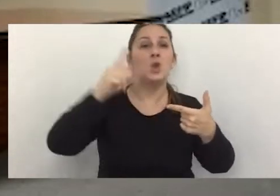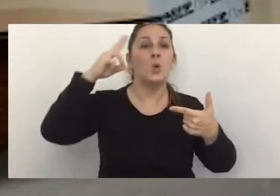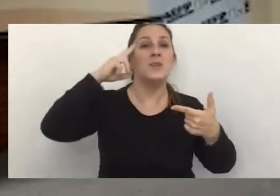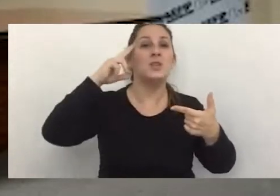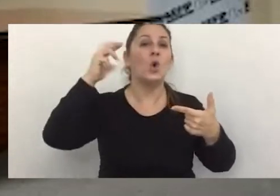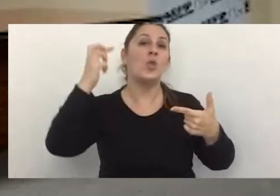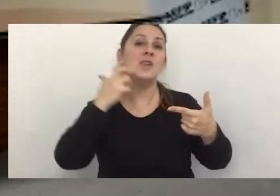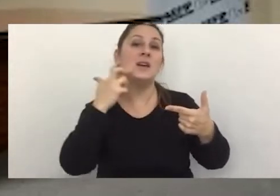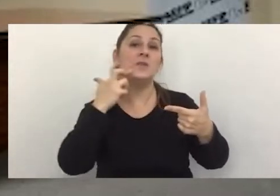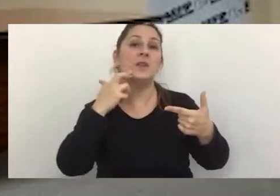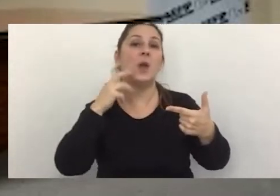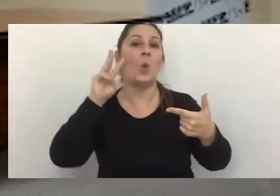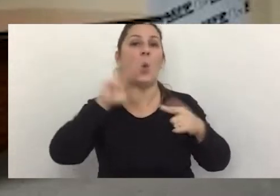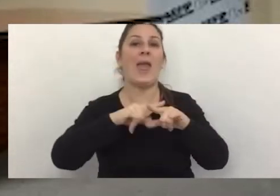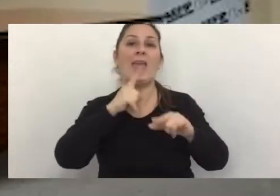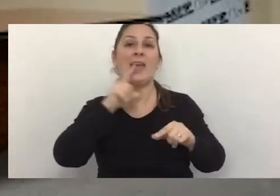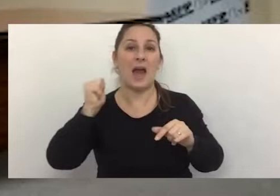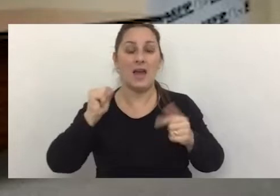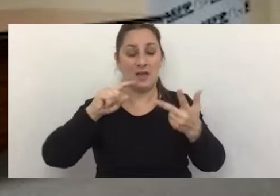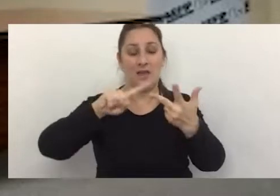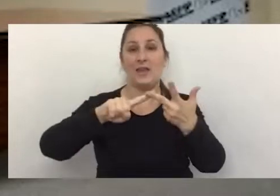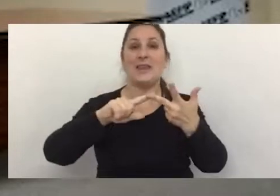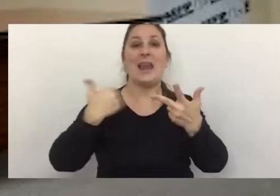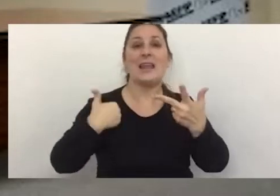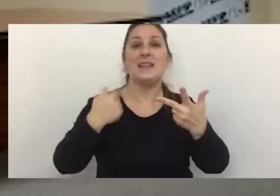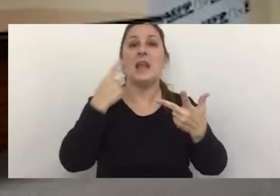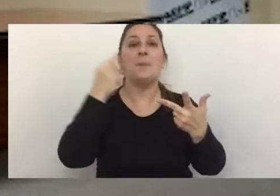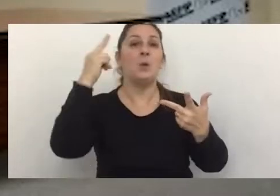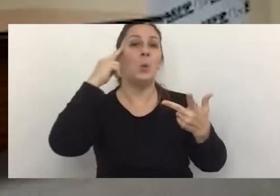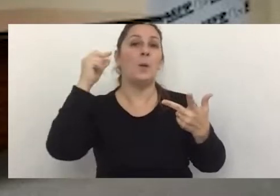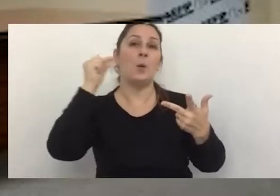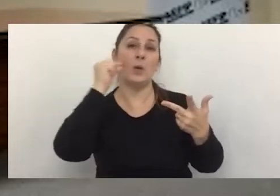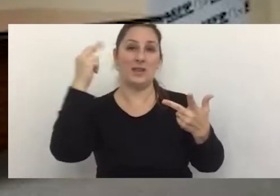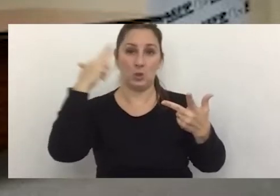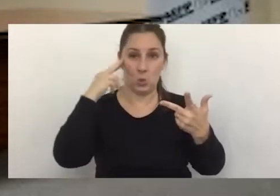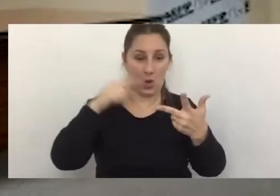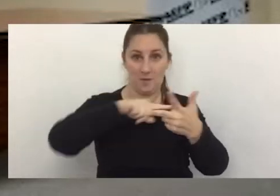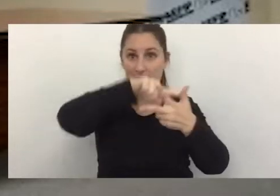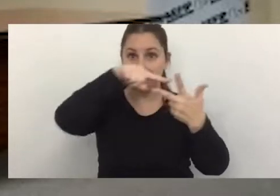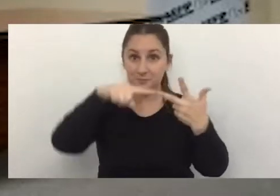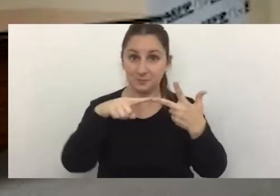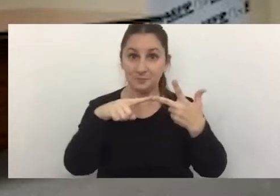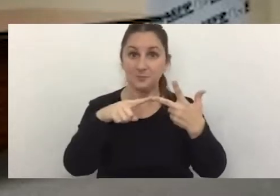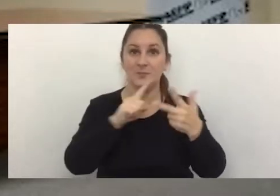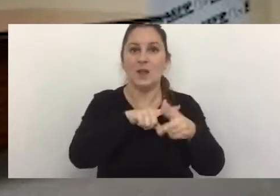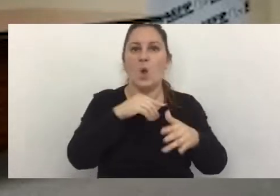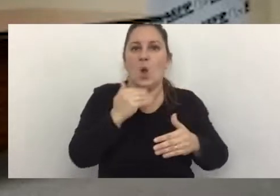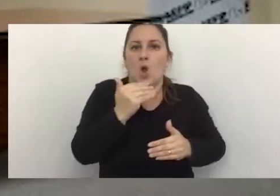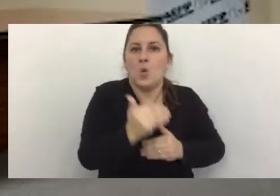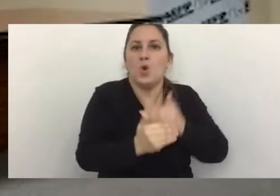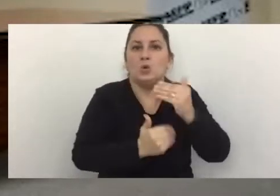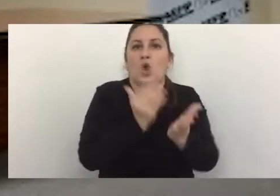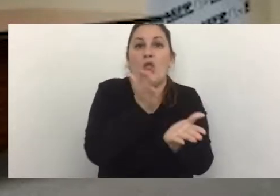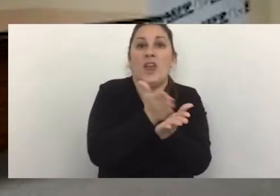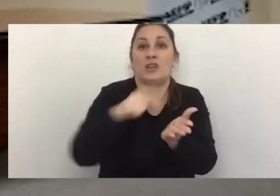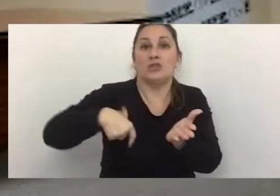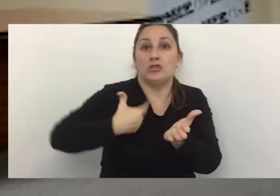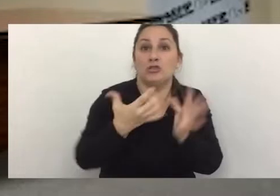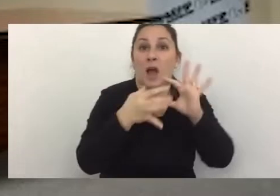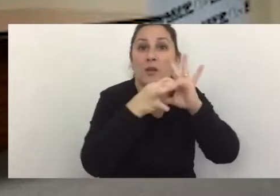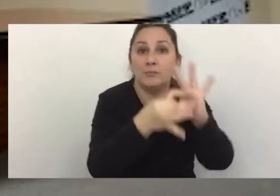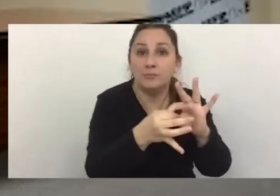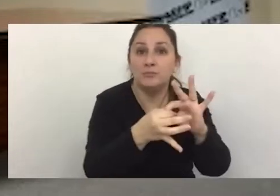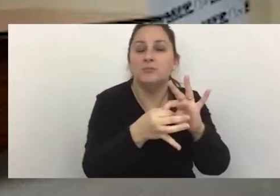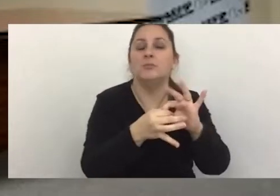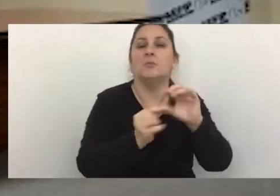en Weimar. Y en Argentina en 1949. Es decir, esa evolución del derecho social que llega